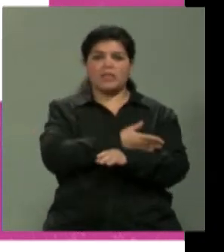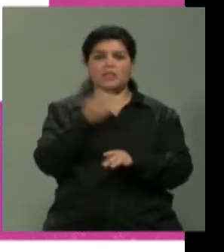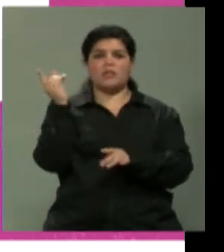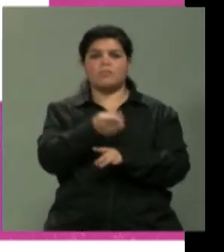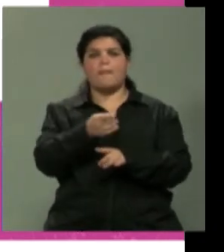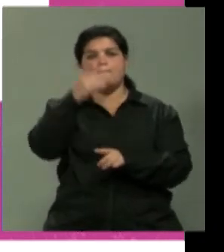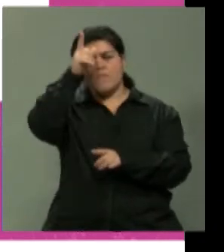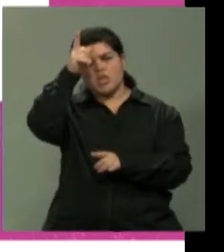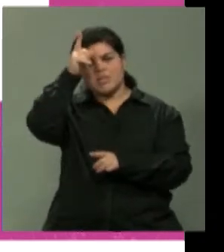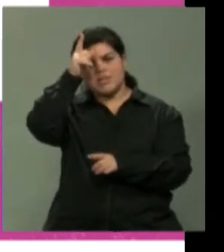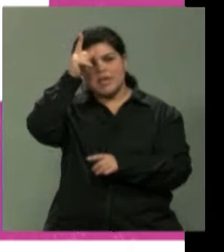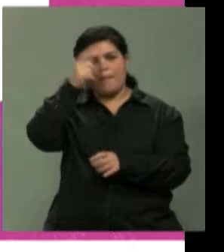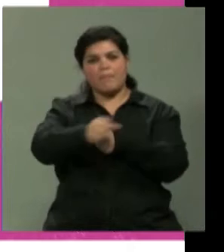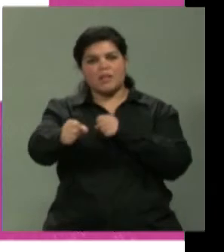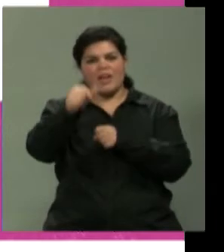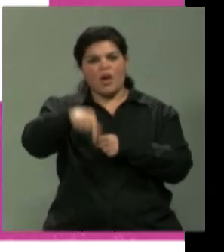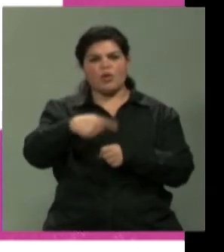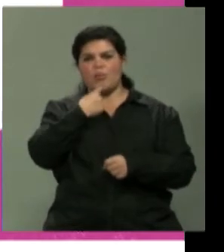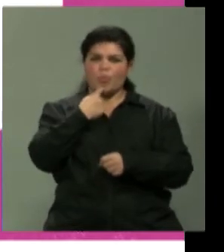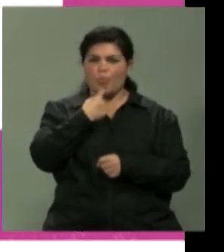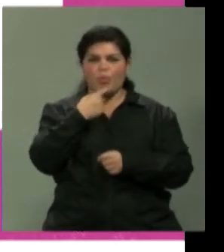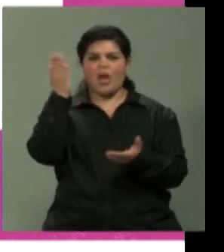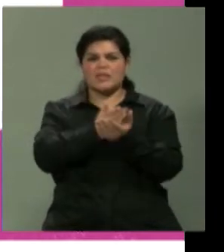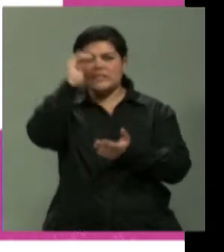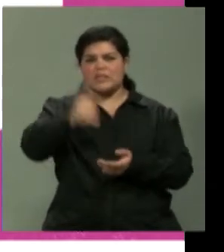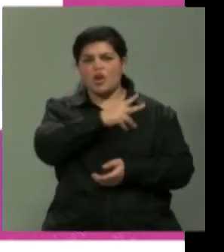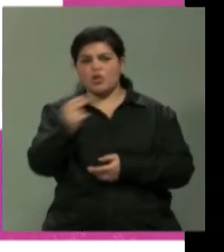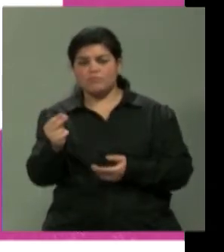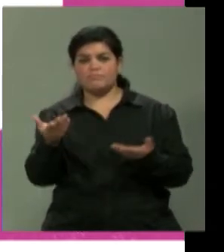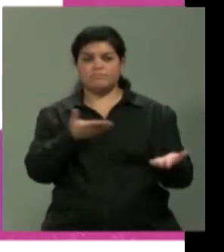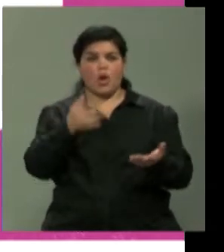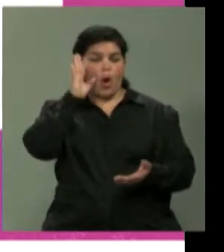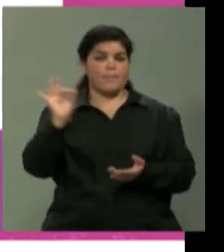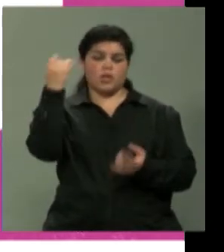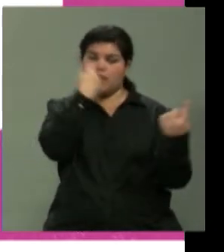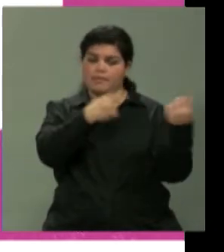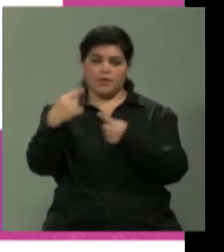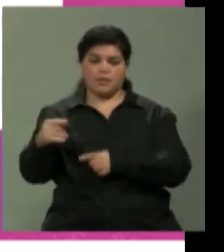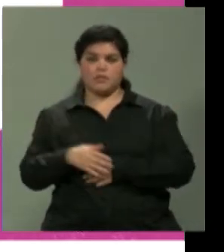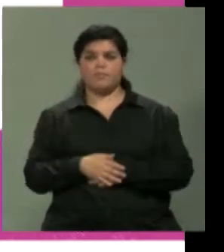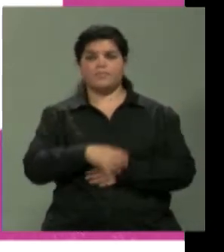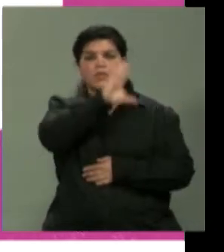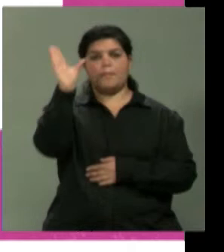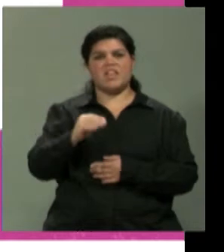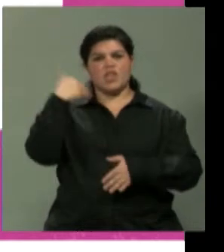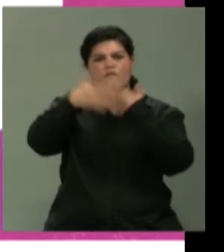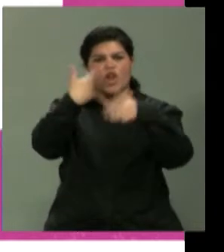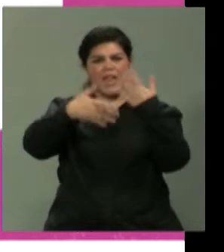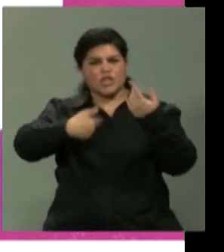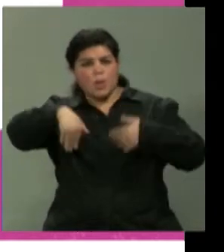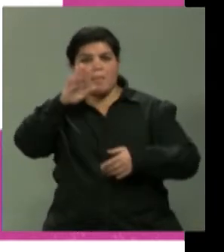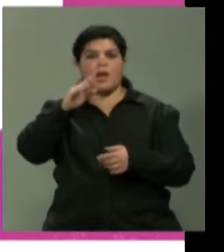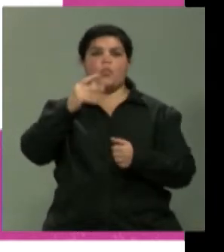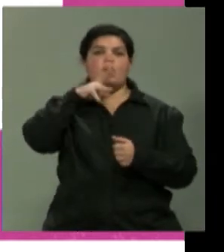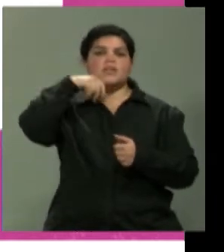policía y todavía nos cuestionamos la baja de imputabilidad. Son distintas opiniones, ¿no? Otros dicen: países más violentos de Latinoamérica,